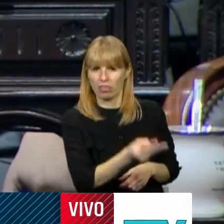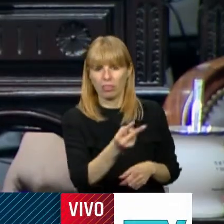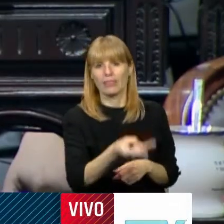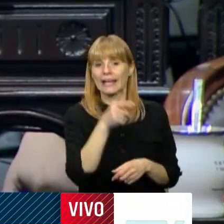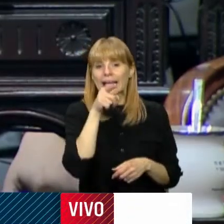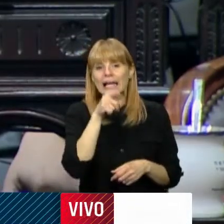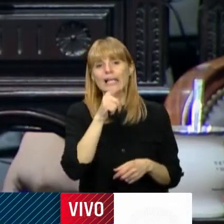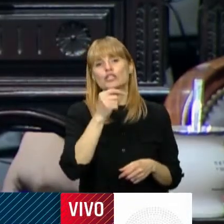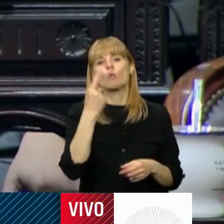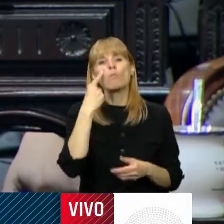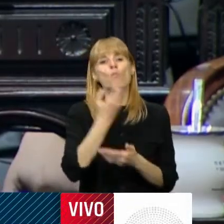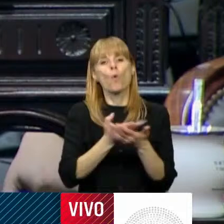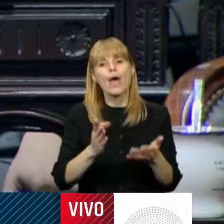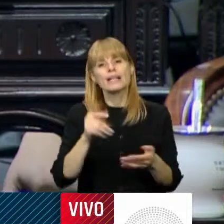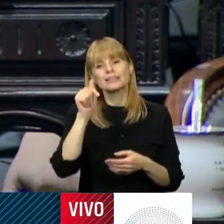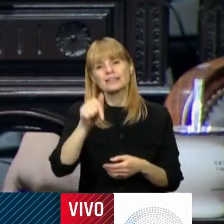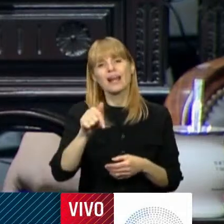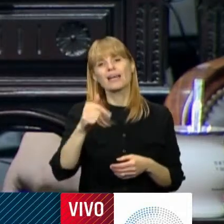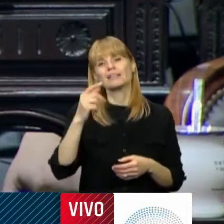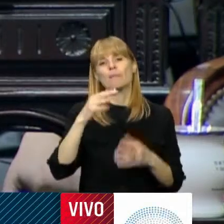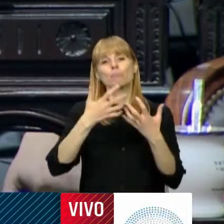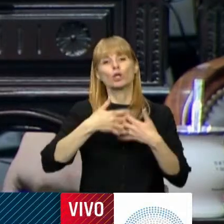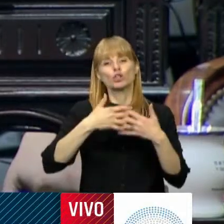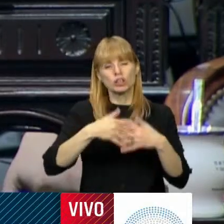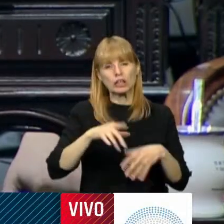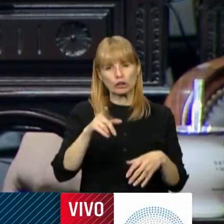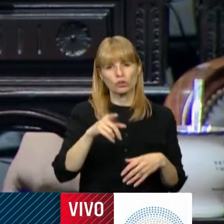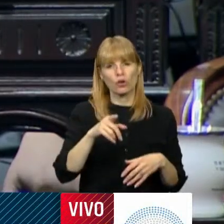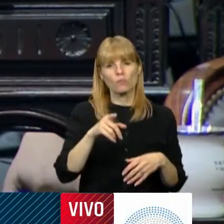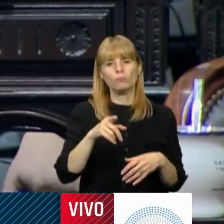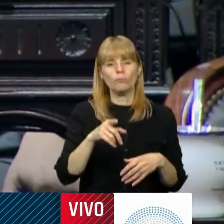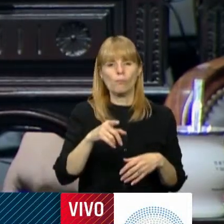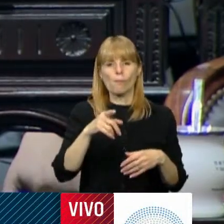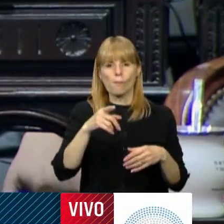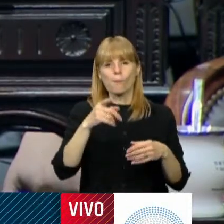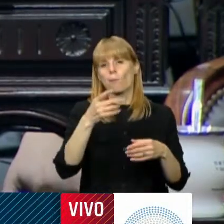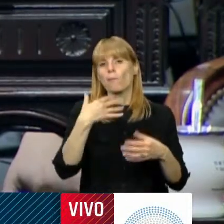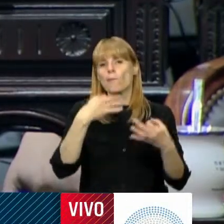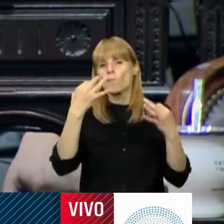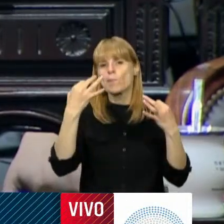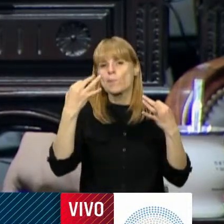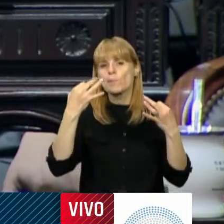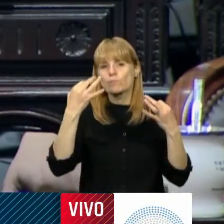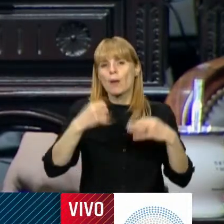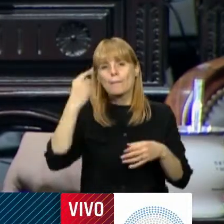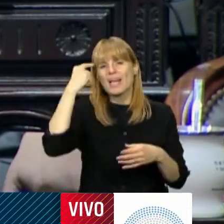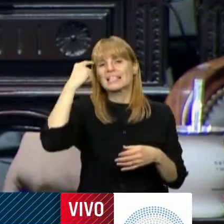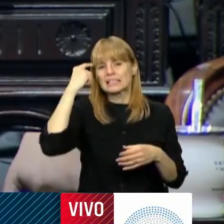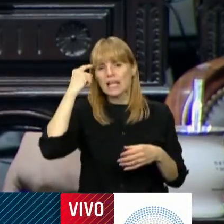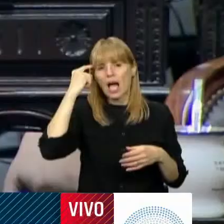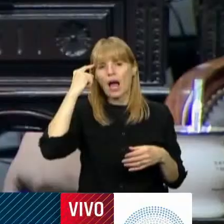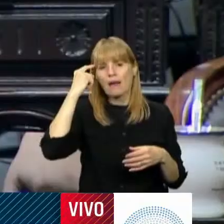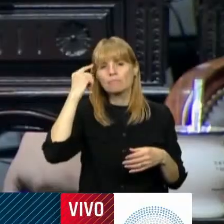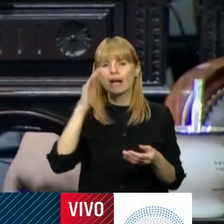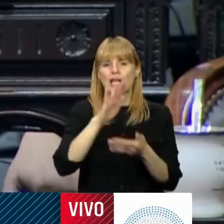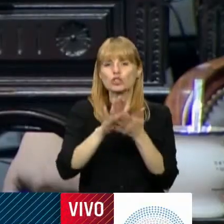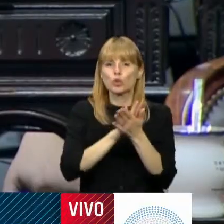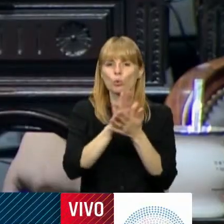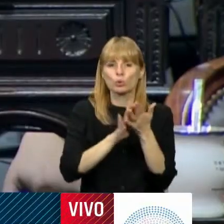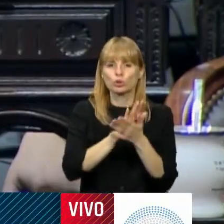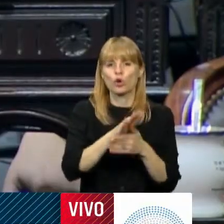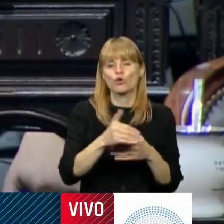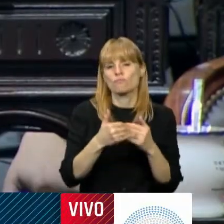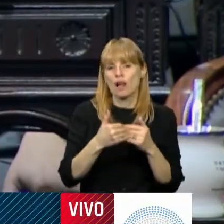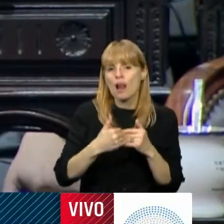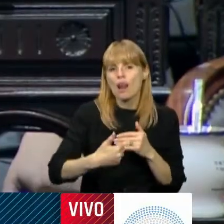eso demuestra que este proyecto es un proyecto que definitivamente tendríamos que empezar a pensar en una solución en el mediano y